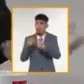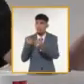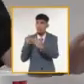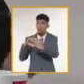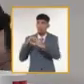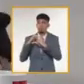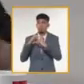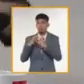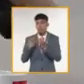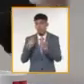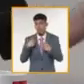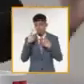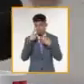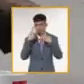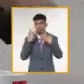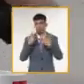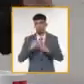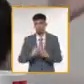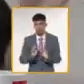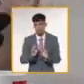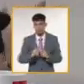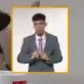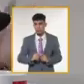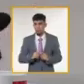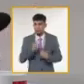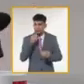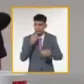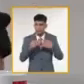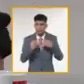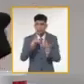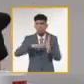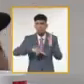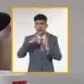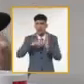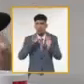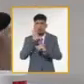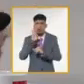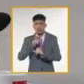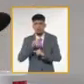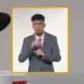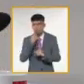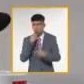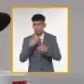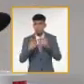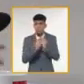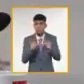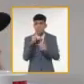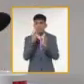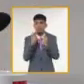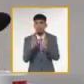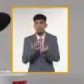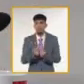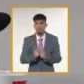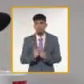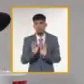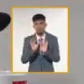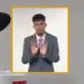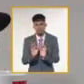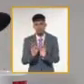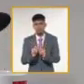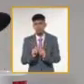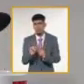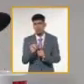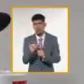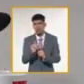pega, sirve, aunque reproduzca estos valores, claro, X o Y, ¿no? Entonces, ahí es donde tiene que haber un distanciamiento crítico, pero es un distanciamiento crítico que no